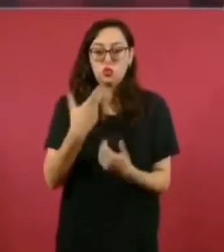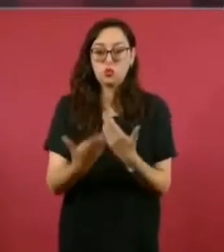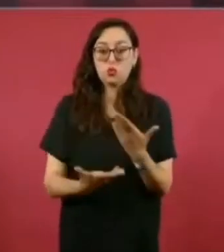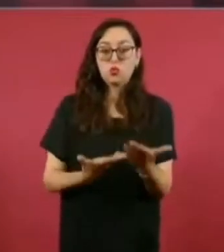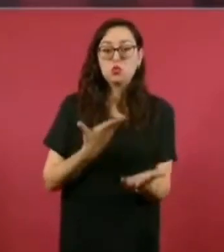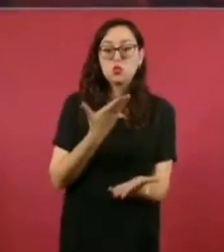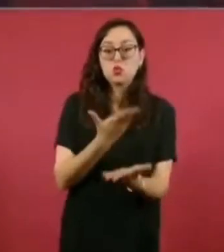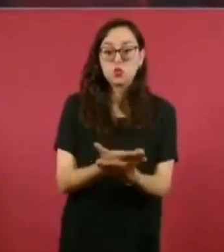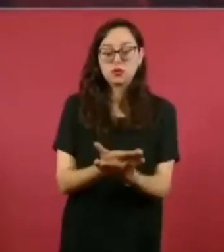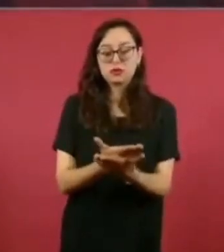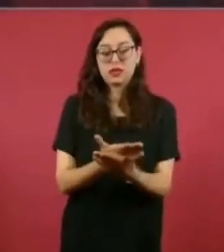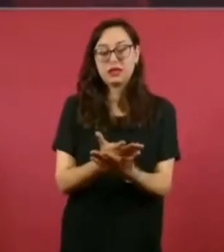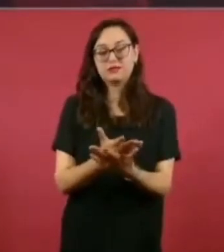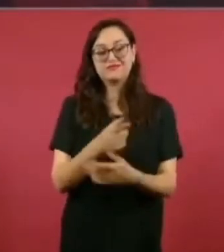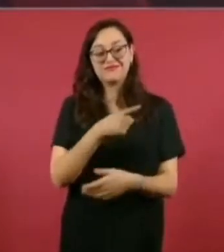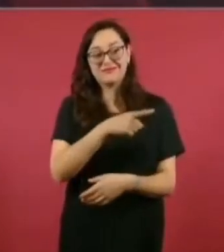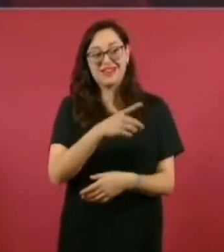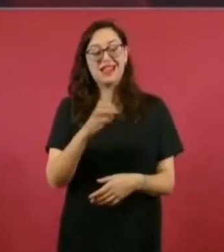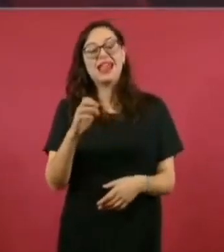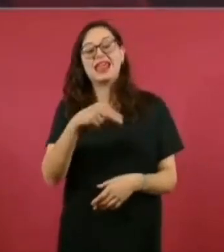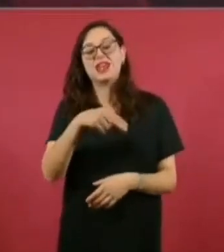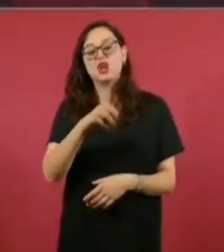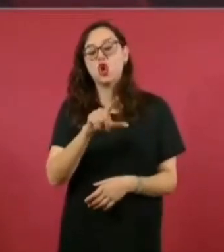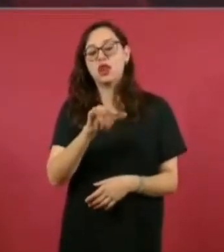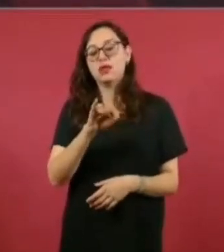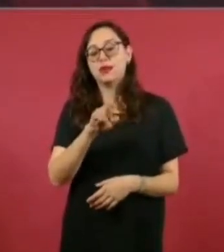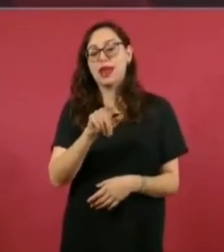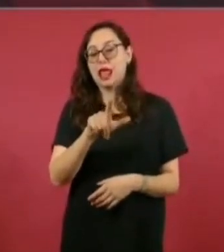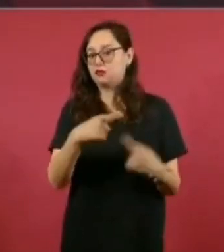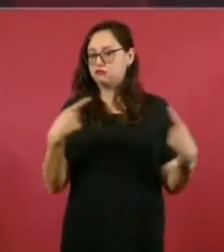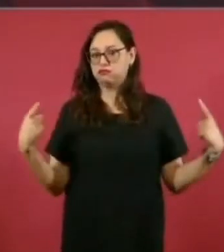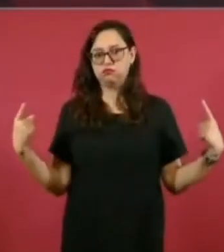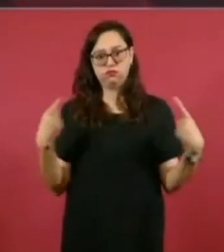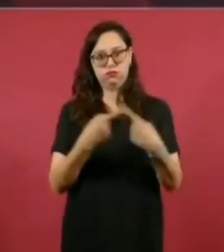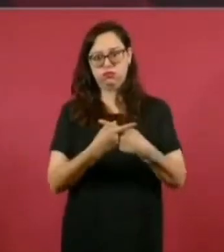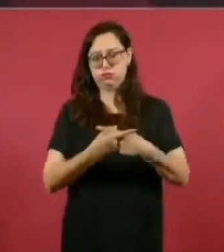totalmente distinto al modelo neoliberal,